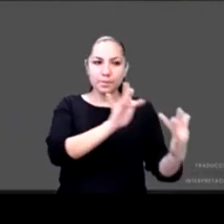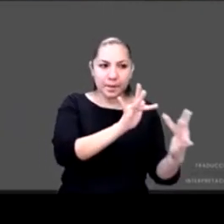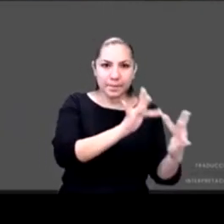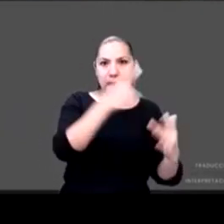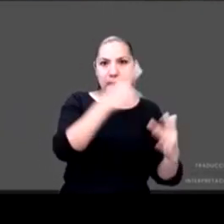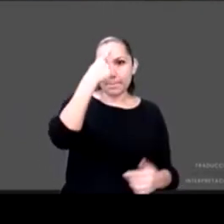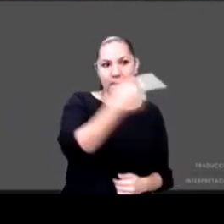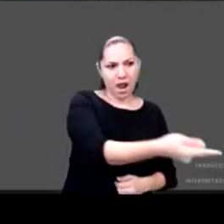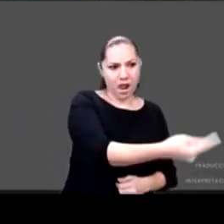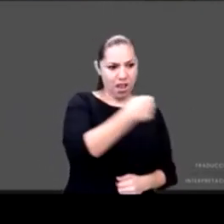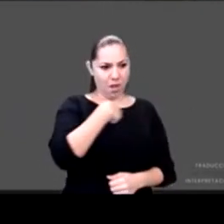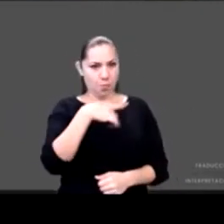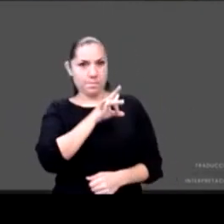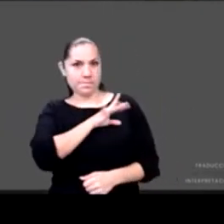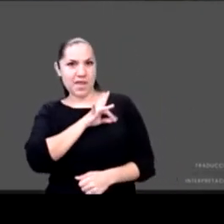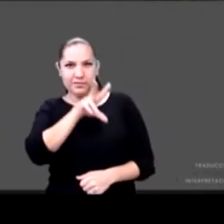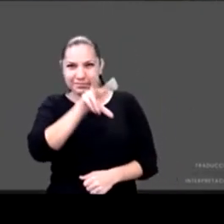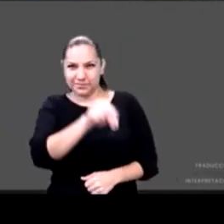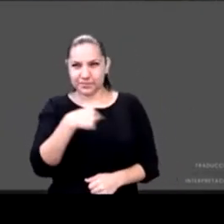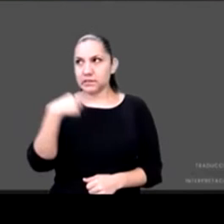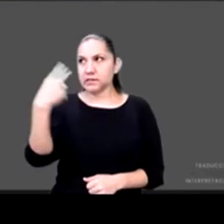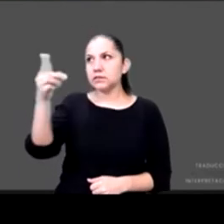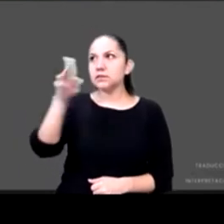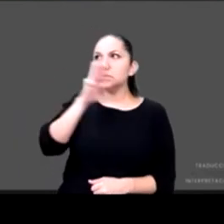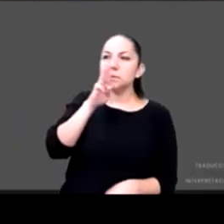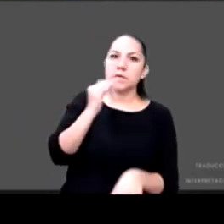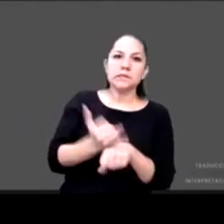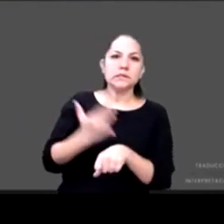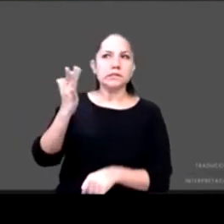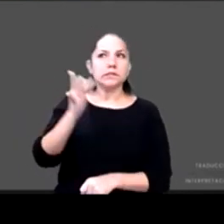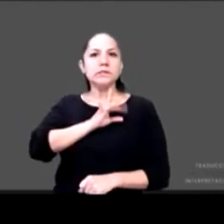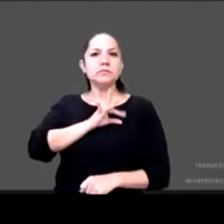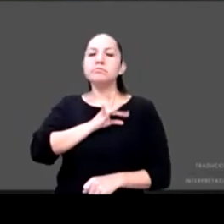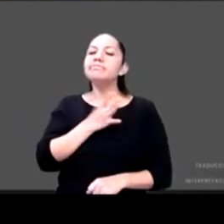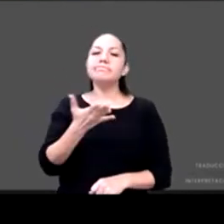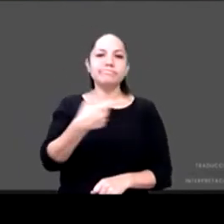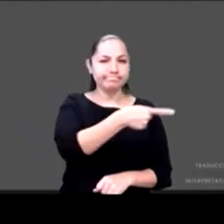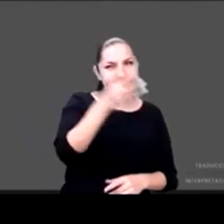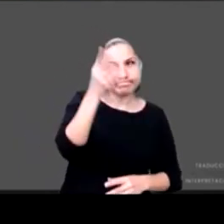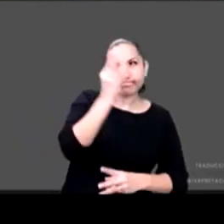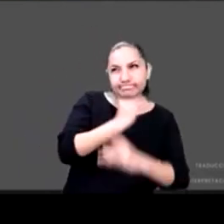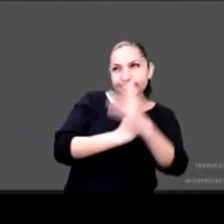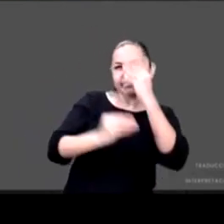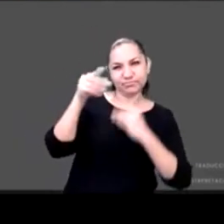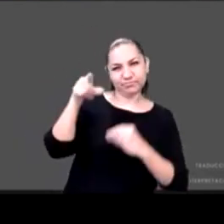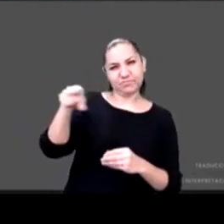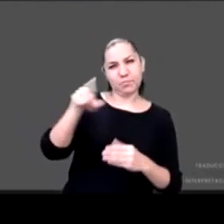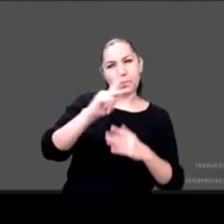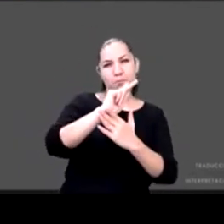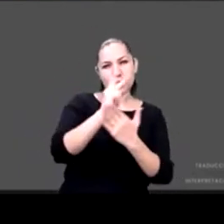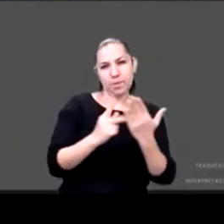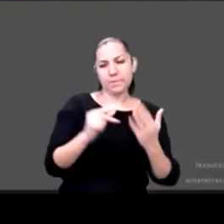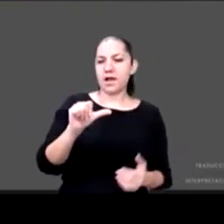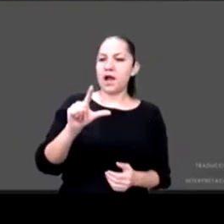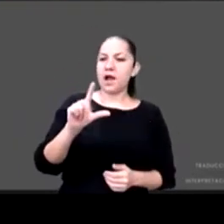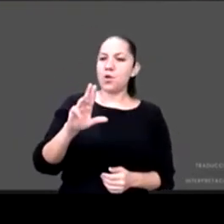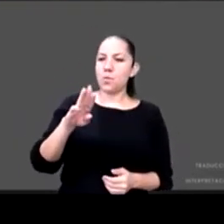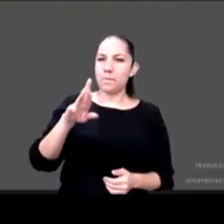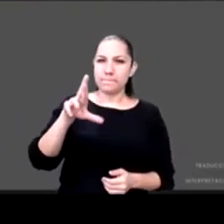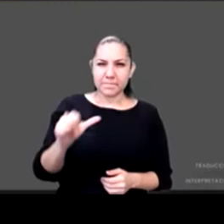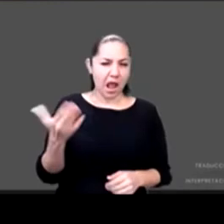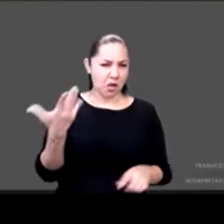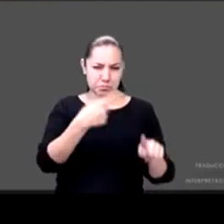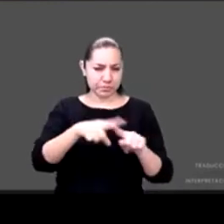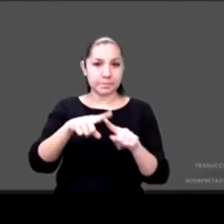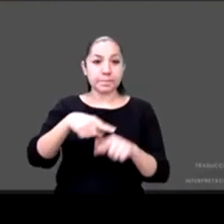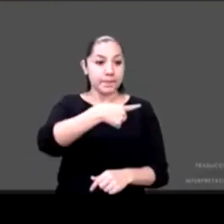haciendo en el programa de Alumbra o en los de Será, ¿verdad? Si un adolescente, un joven de estos aprende a